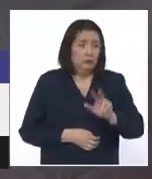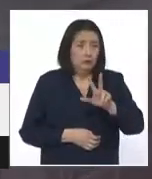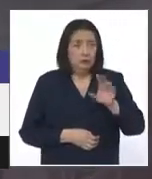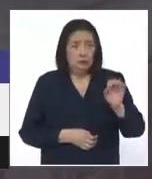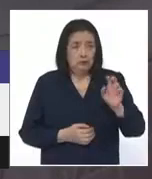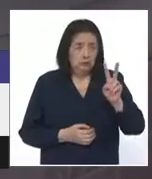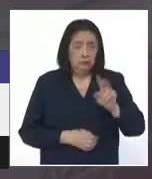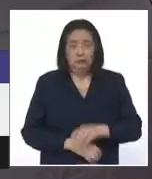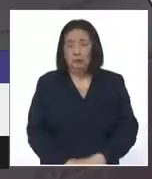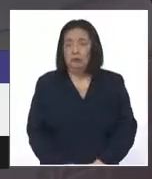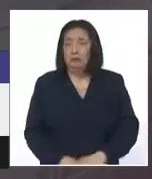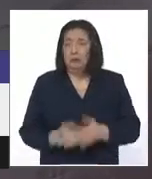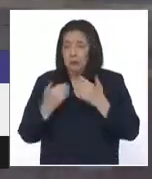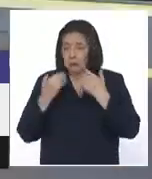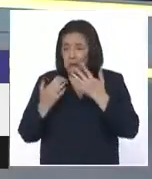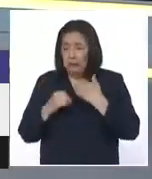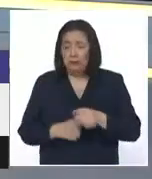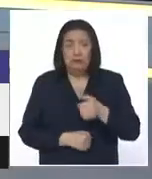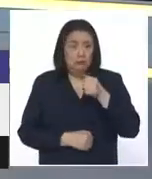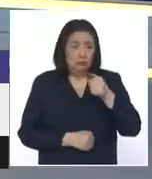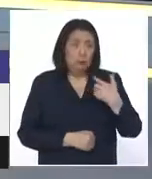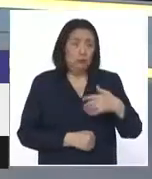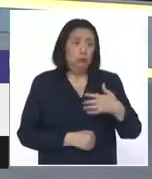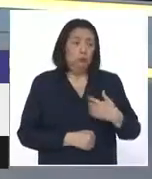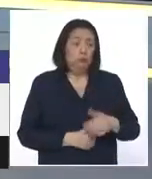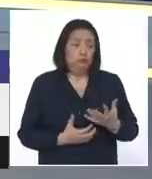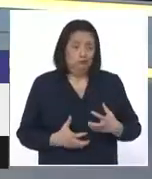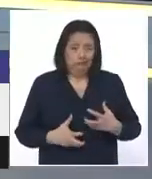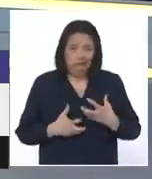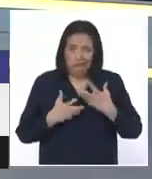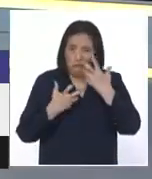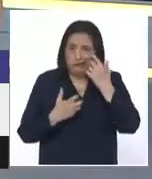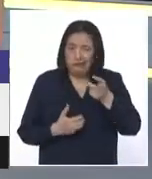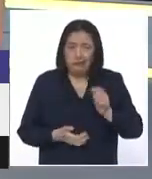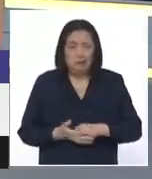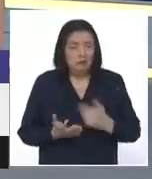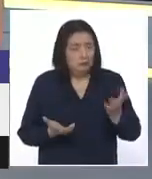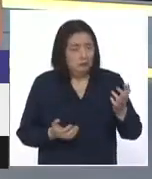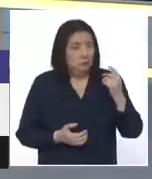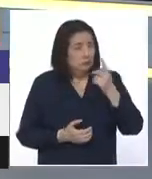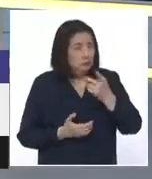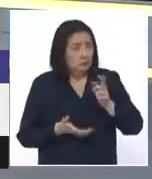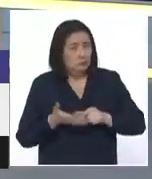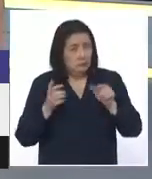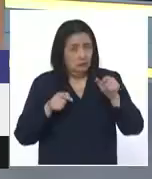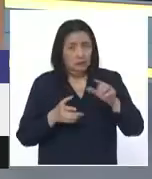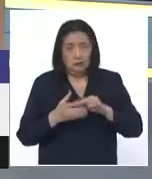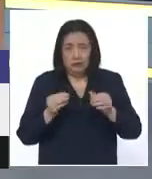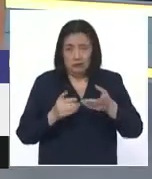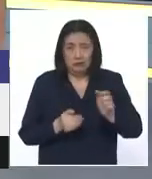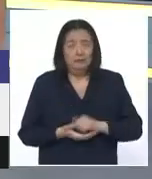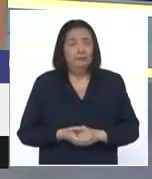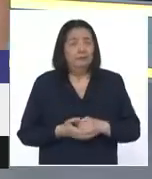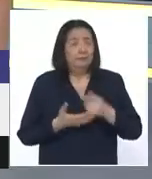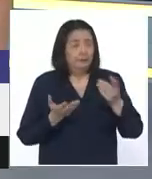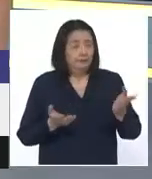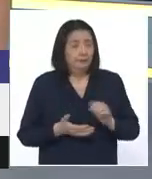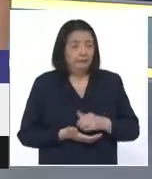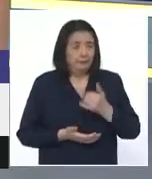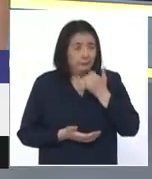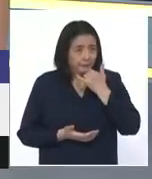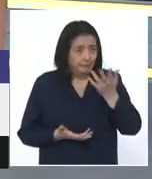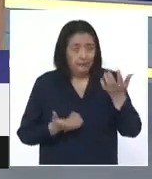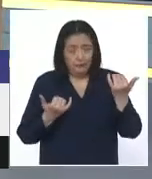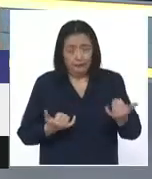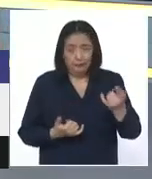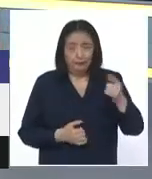940-203-302. Lorena. Muchísimas gracias, Leonardo. De verdad que es una situación indignante y le ponemos rostro a partir de estas historias, a partir del caso